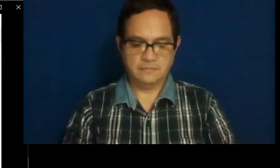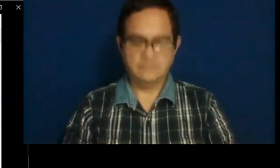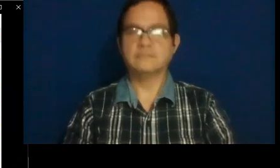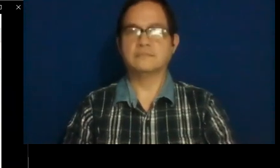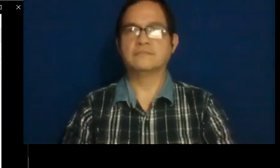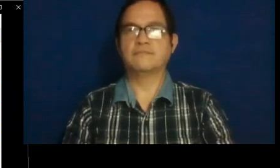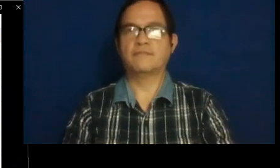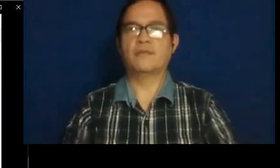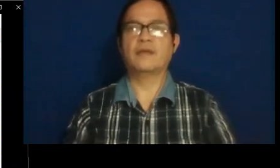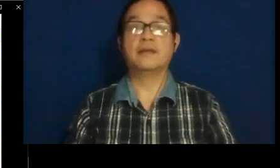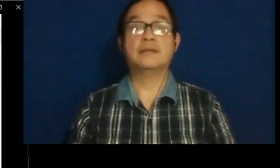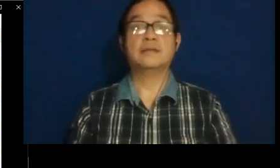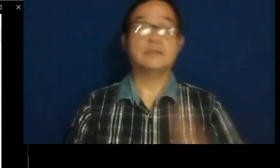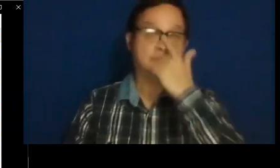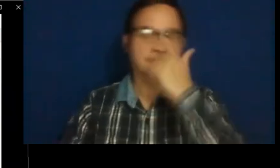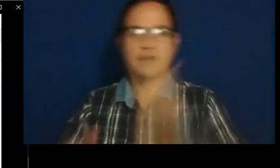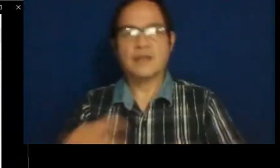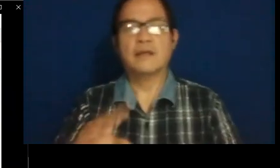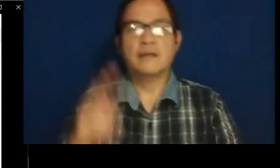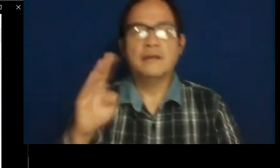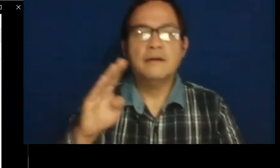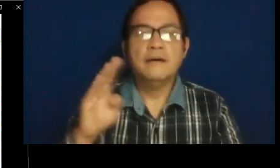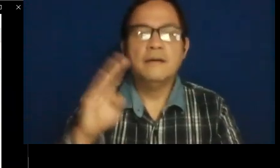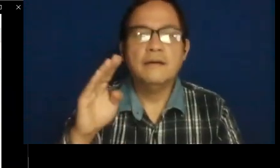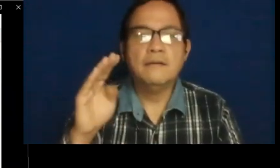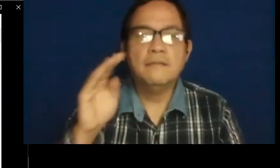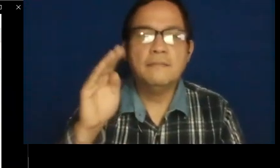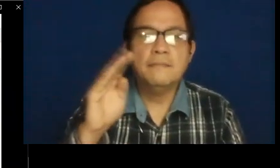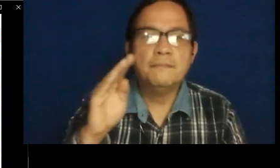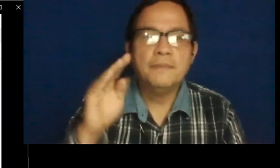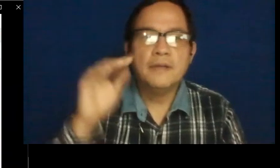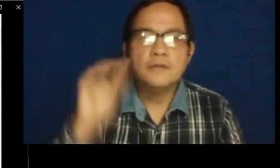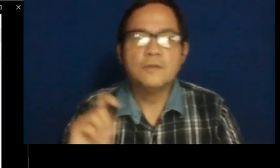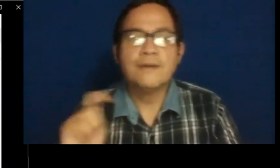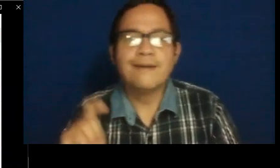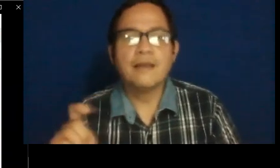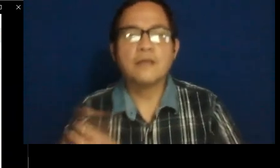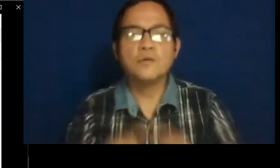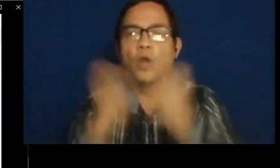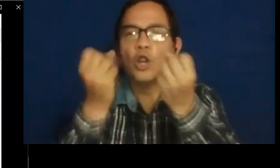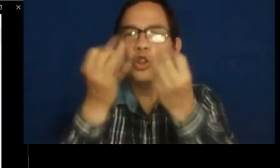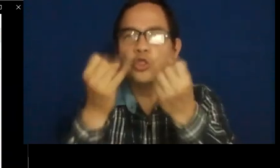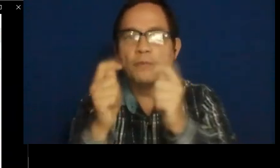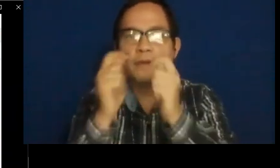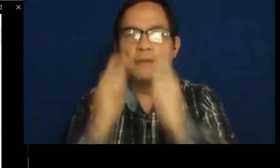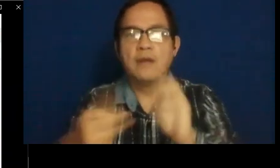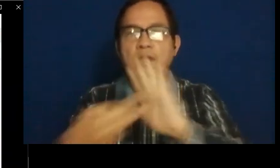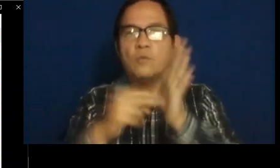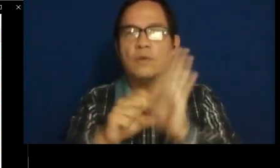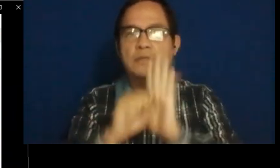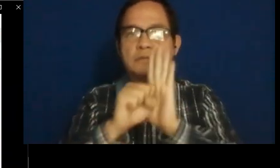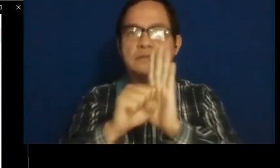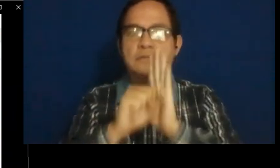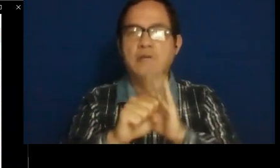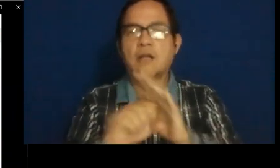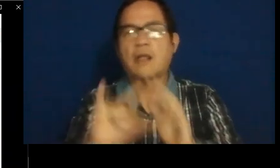b sub x y a sub x son datos numéricos que se van a llamar o que van a representarme, en